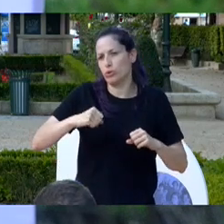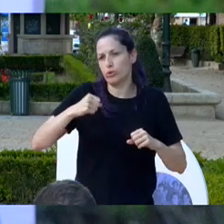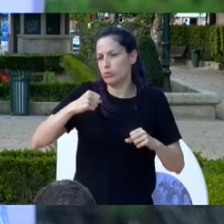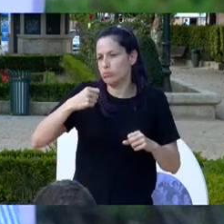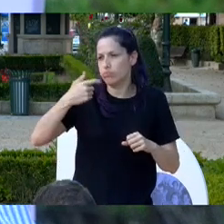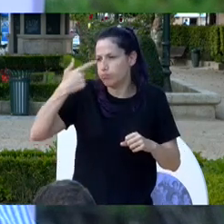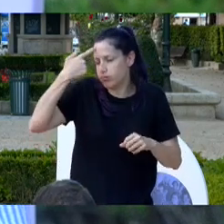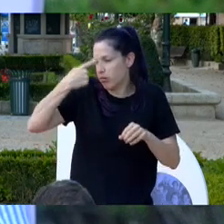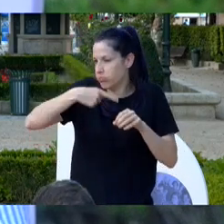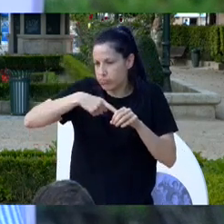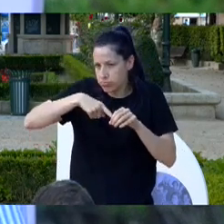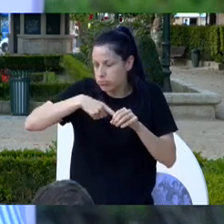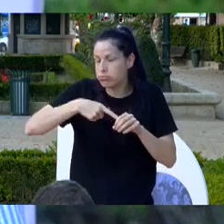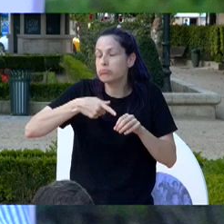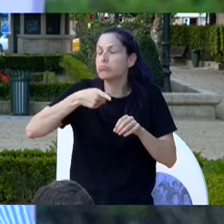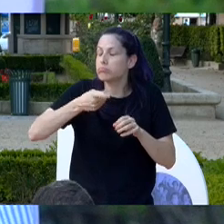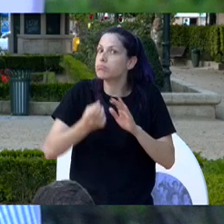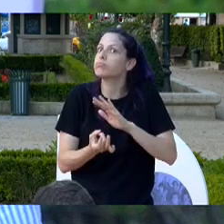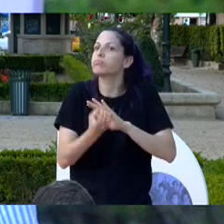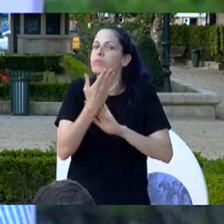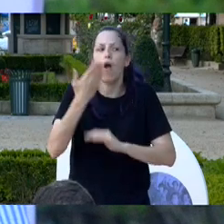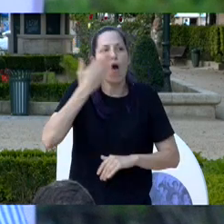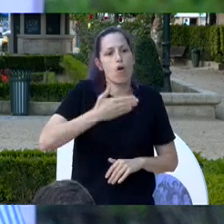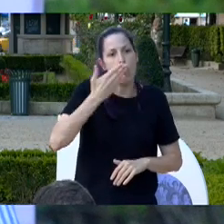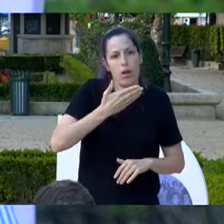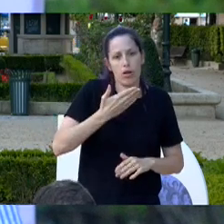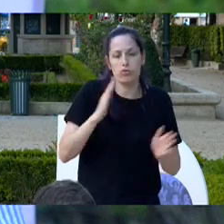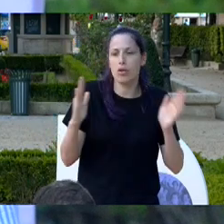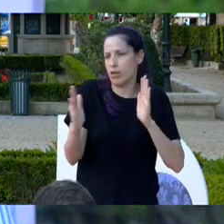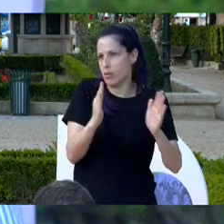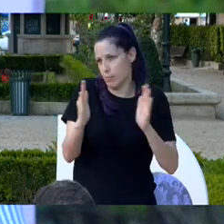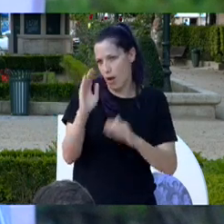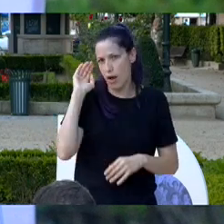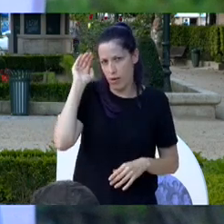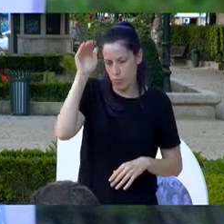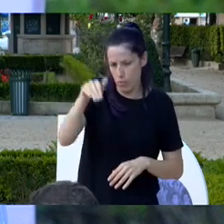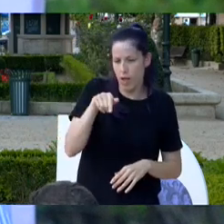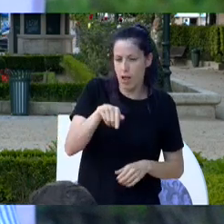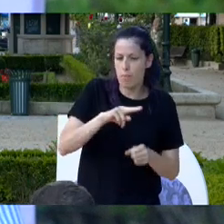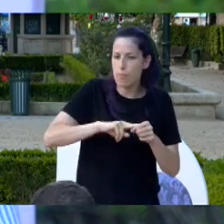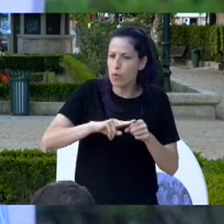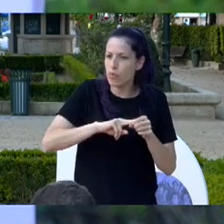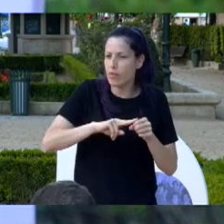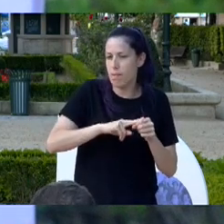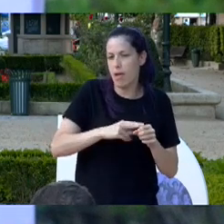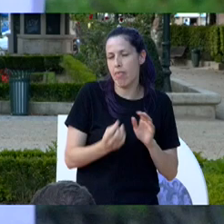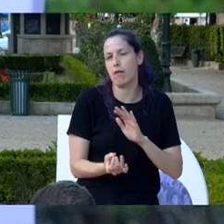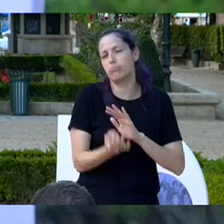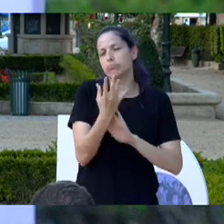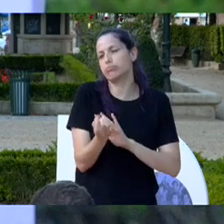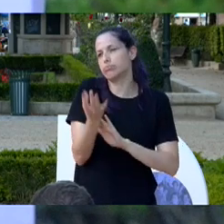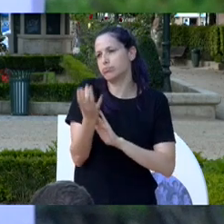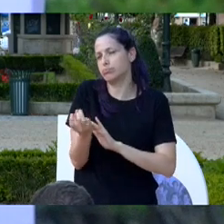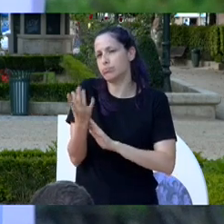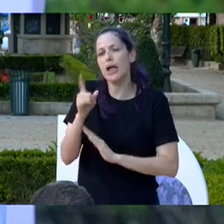de escolas. Moitísimas escolas durante o período republicano enchese a provincia de Pontevedra de escolas e de